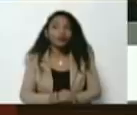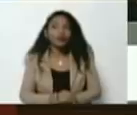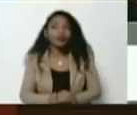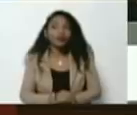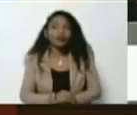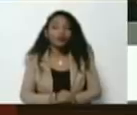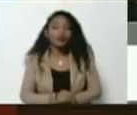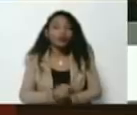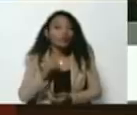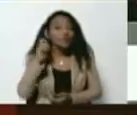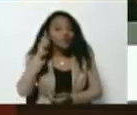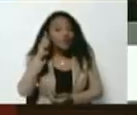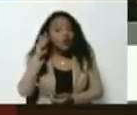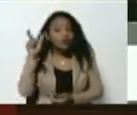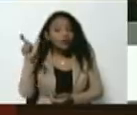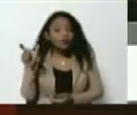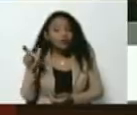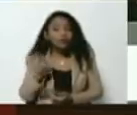Lady Gómez,